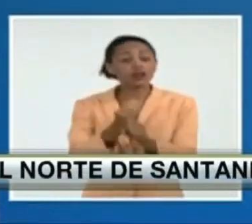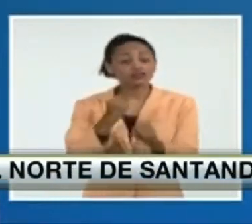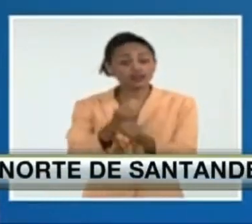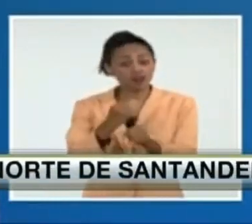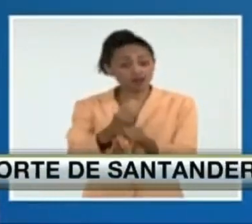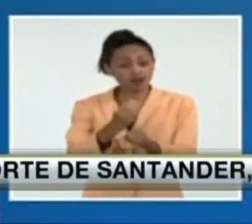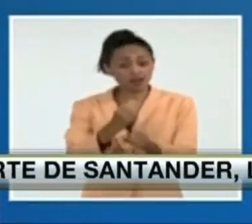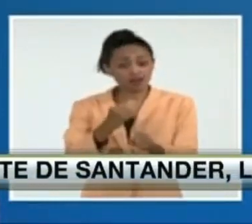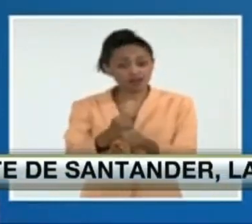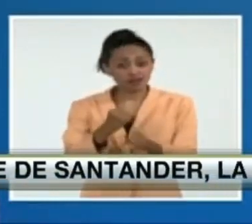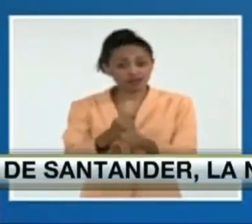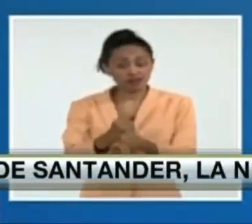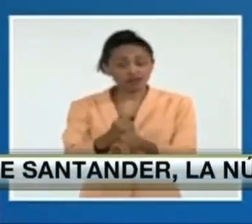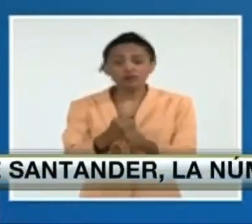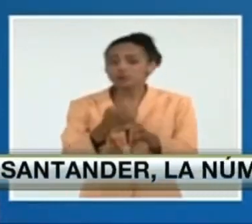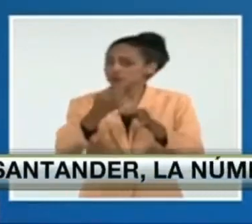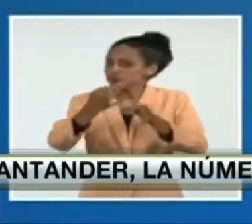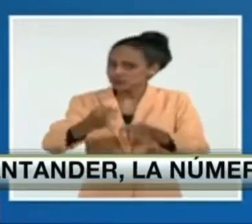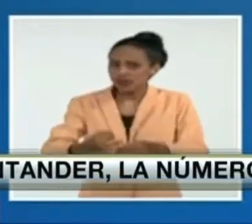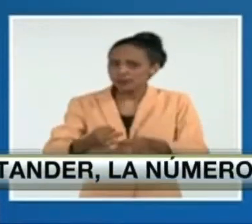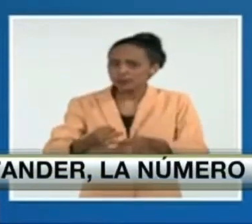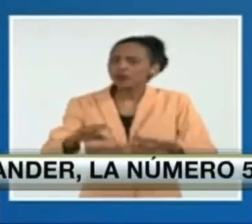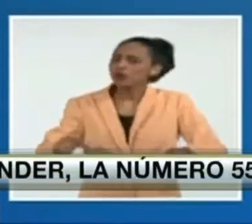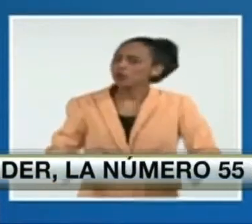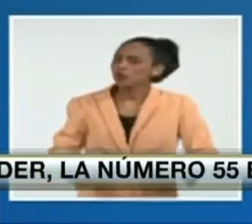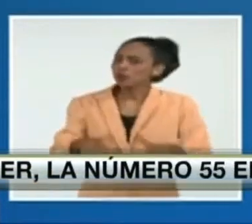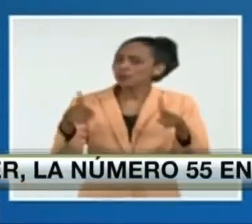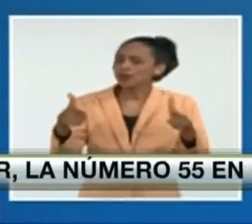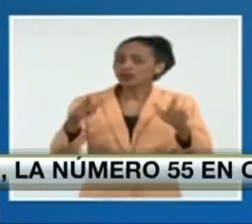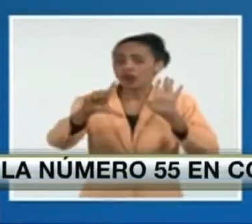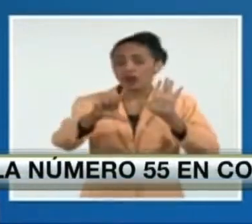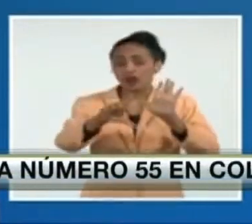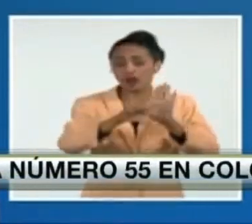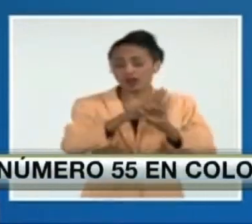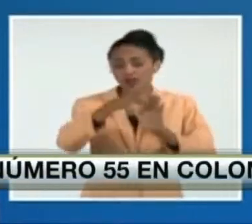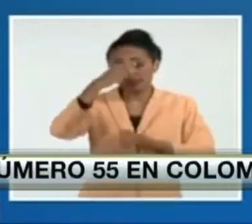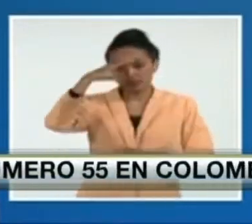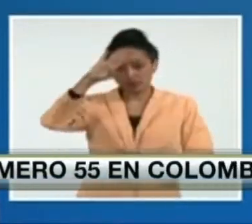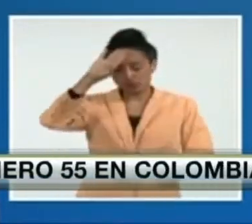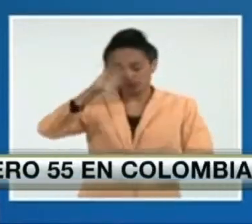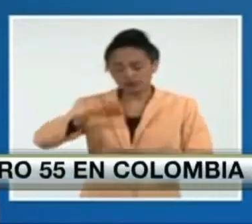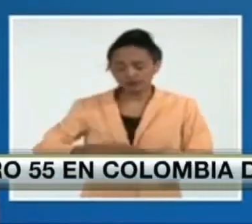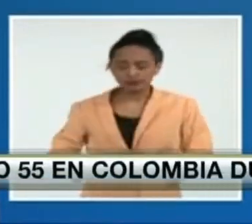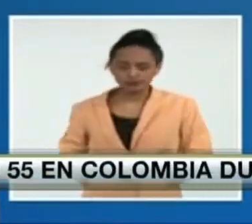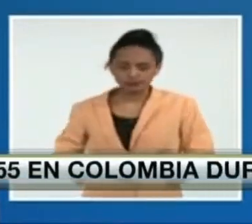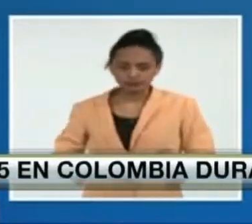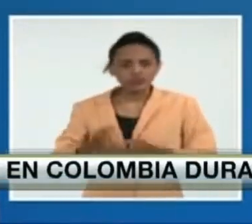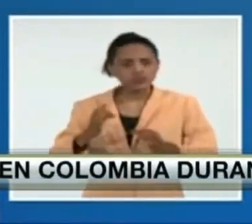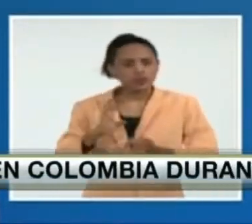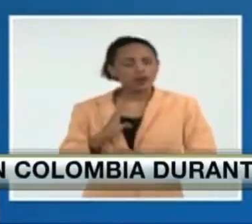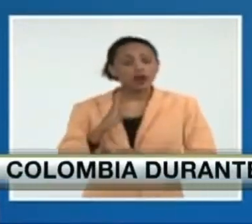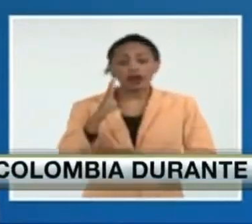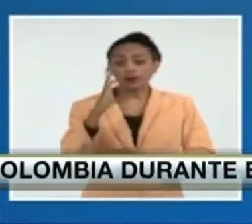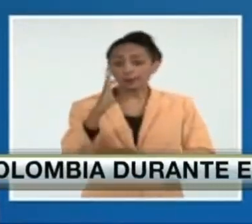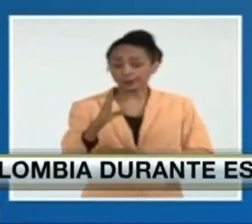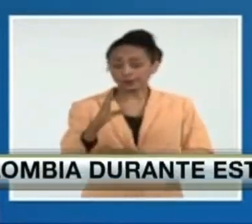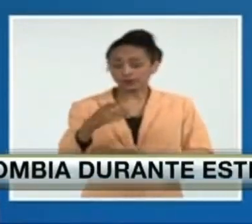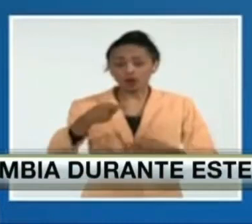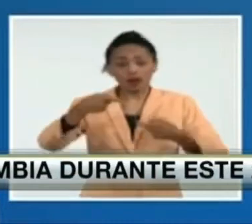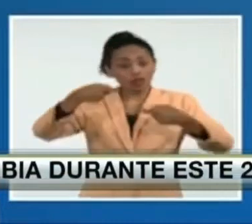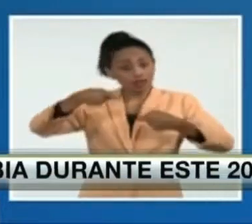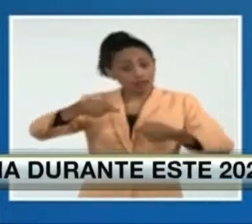con estricto apego a la ley, con moderación, con respeto a los derechos de